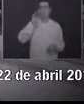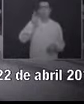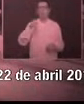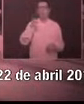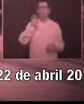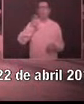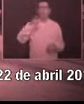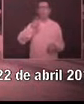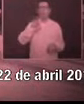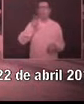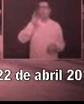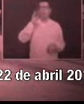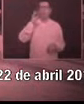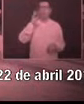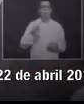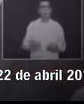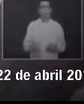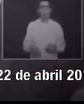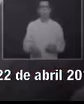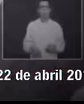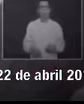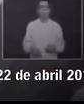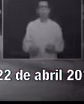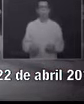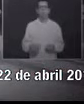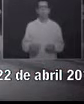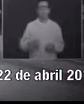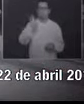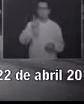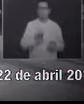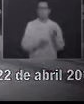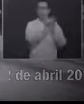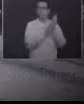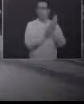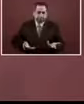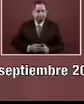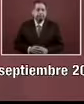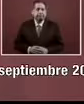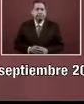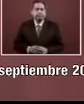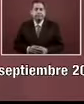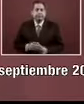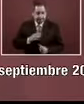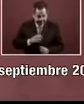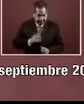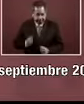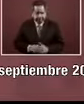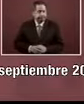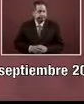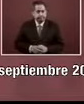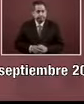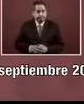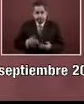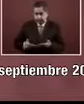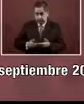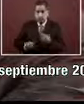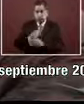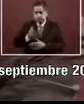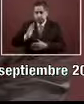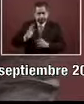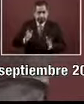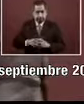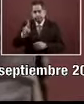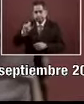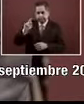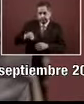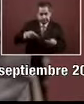6 meses, ¿Seis meses a partir de esta fecha? Sí, en este año. Existe ahora pues un